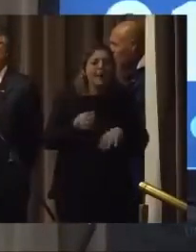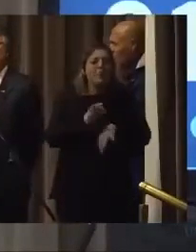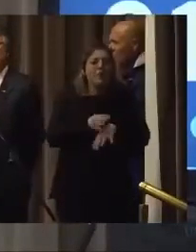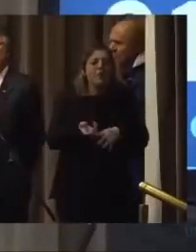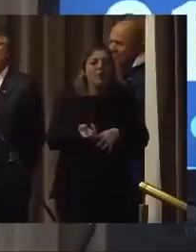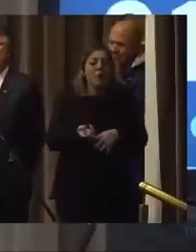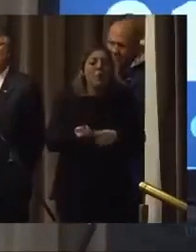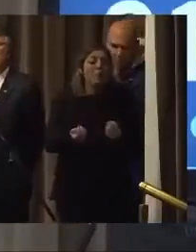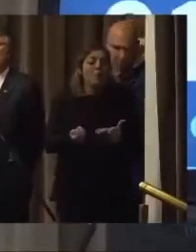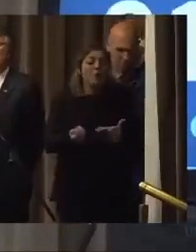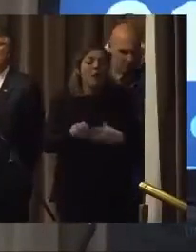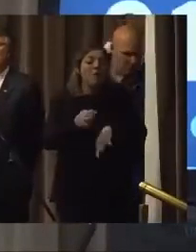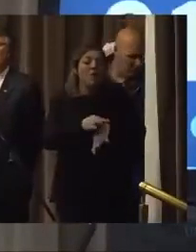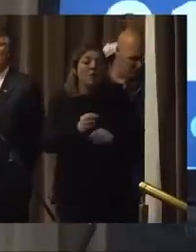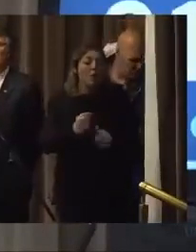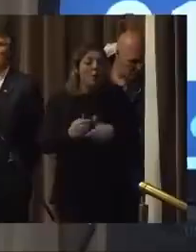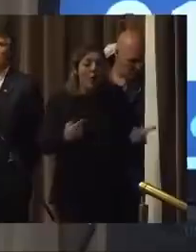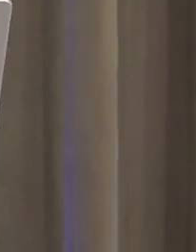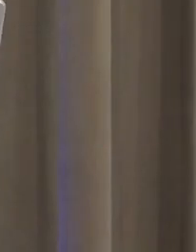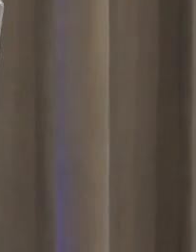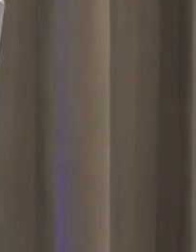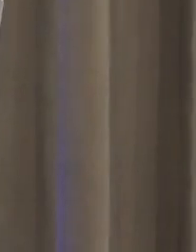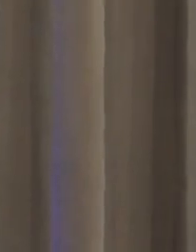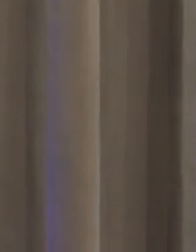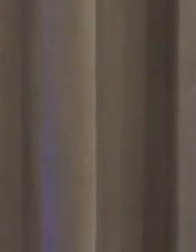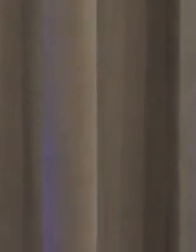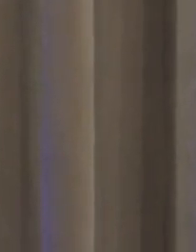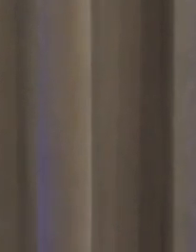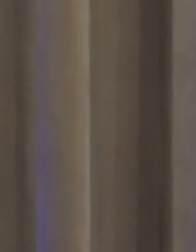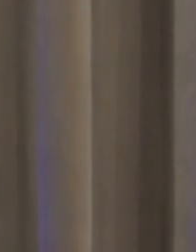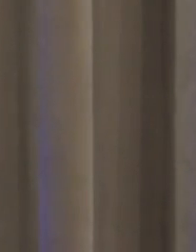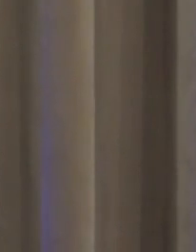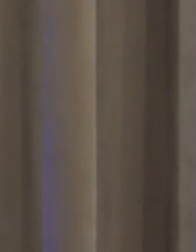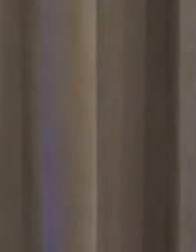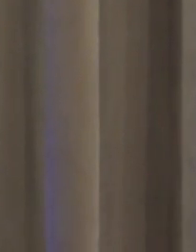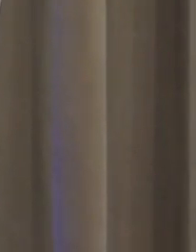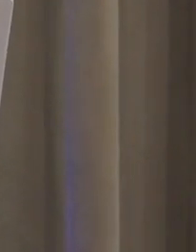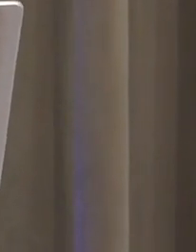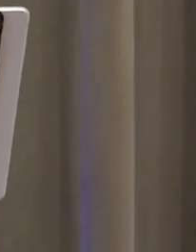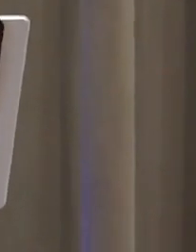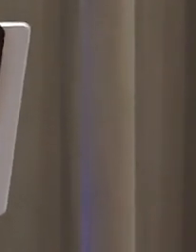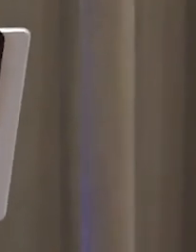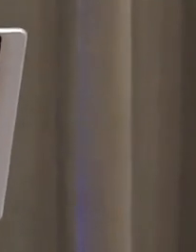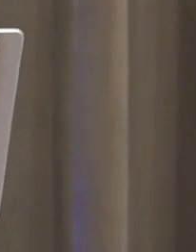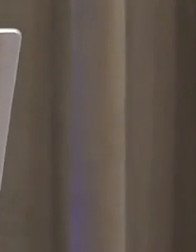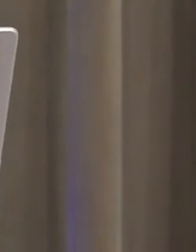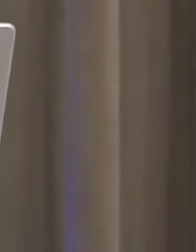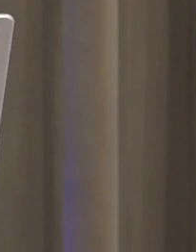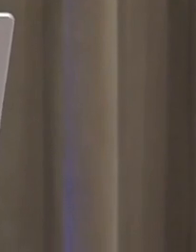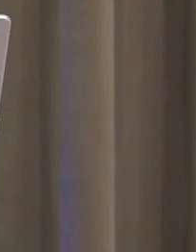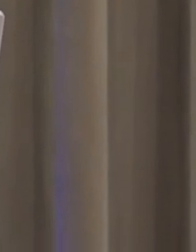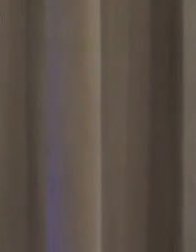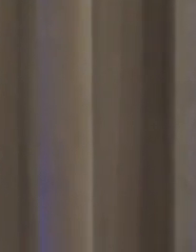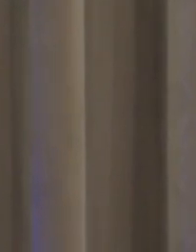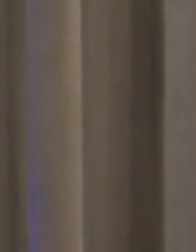necesitamos personal para que atiendan a la gente. Volver a mirar a la región nos va a permitir diversificar